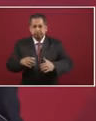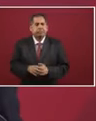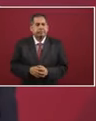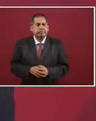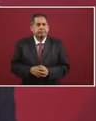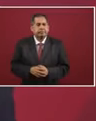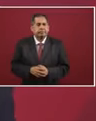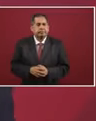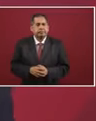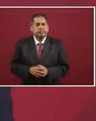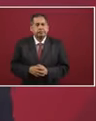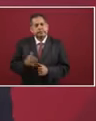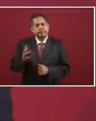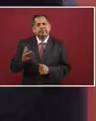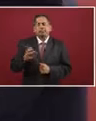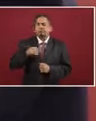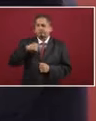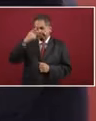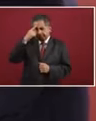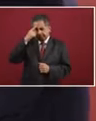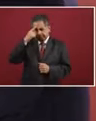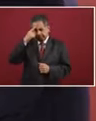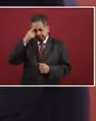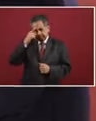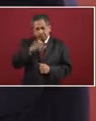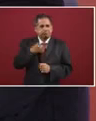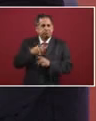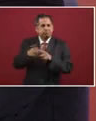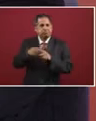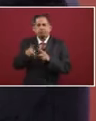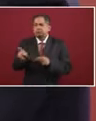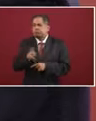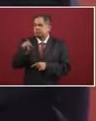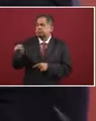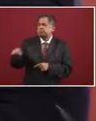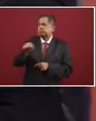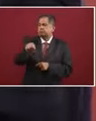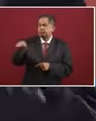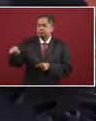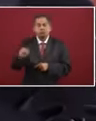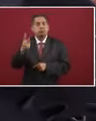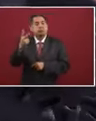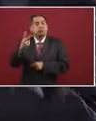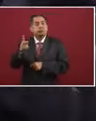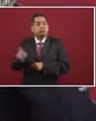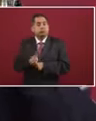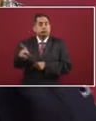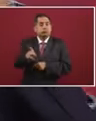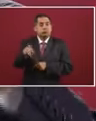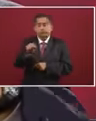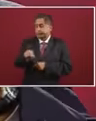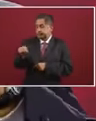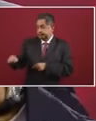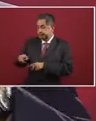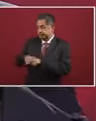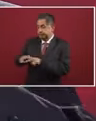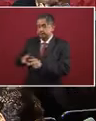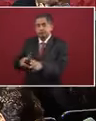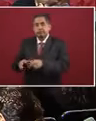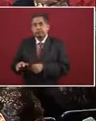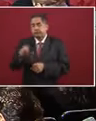estuve, entre otros pueblos, en dos por donde va a pasar el tren: Felipe